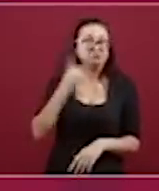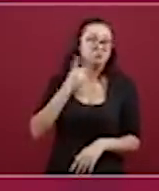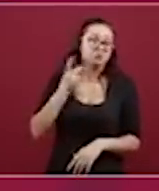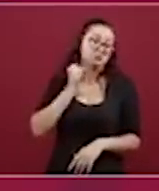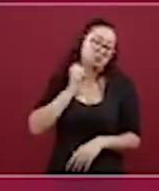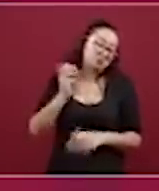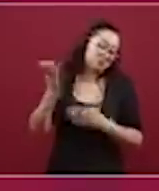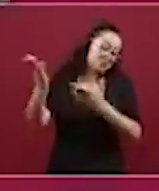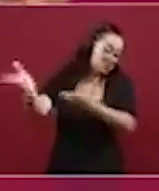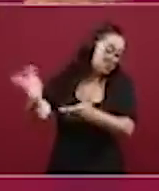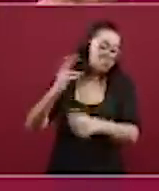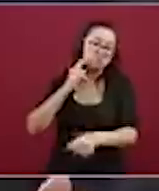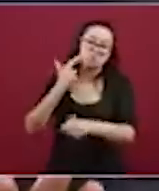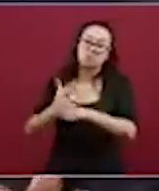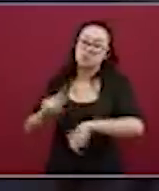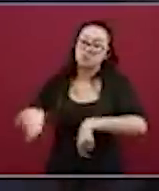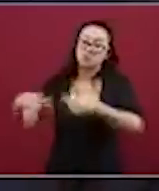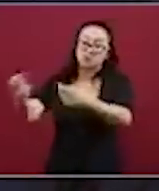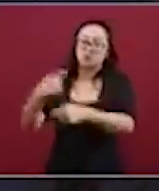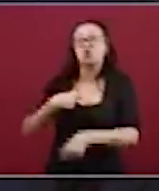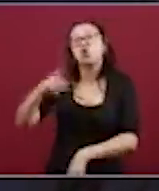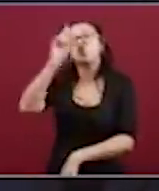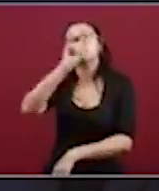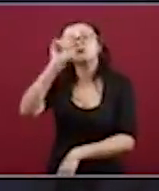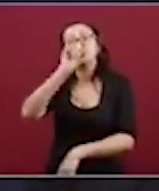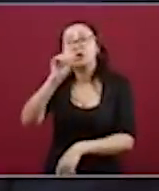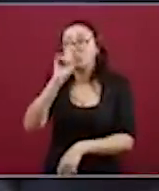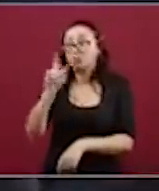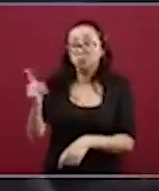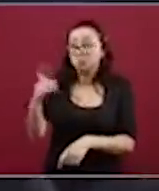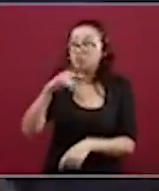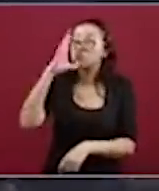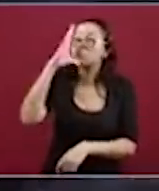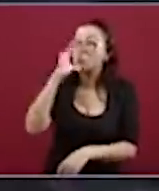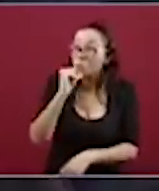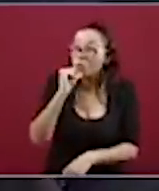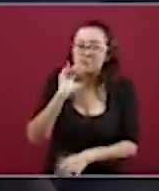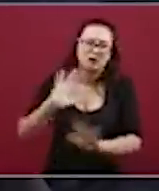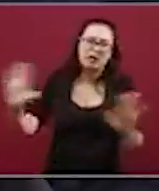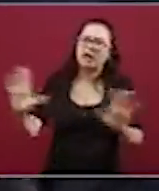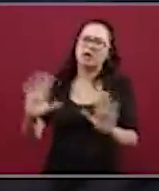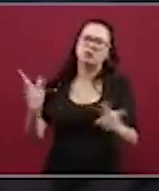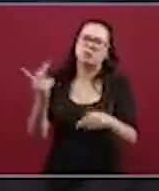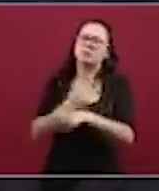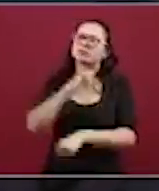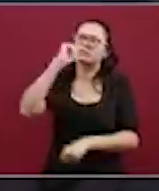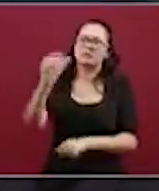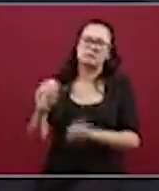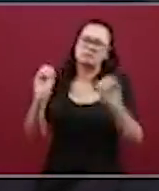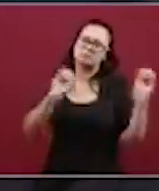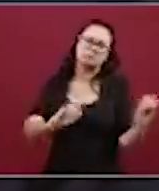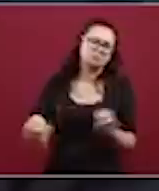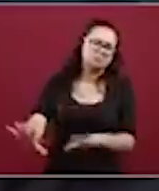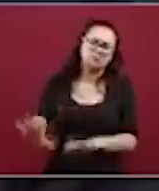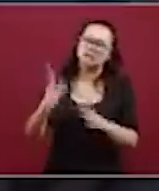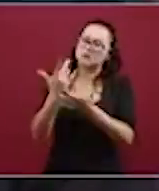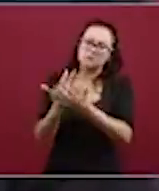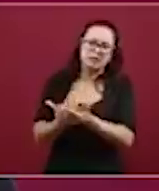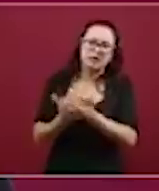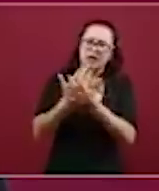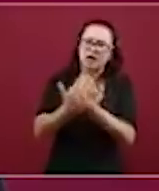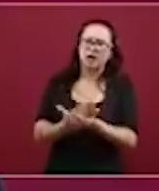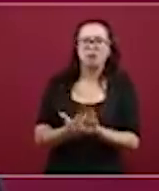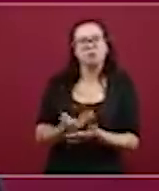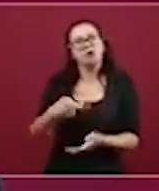Poder Legislativo, que no se sesione, pero no vamos, eso es una vergüenza, eso es